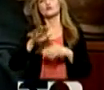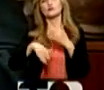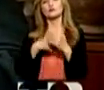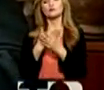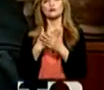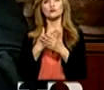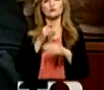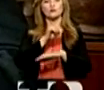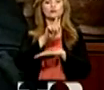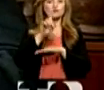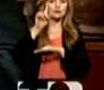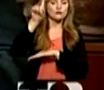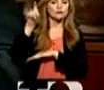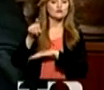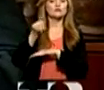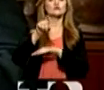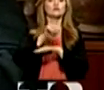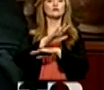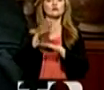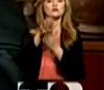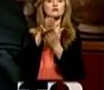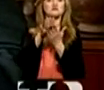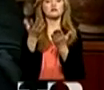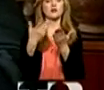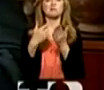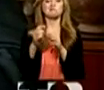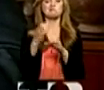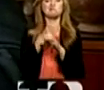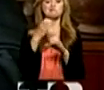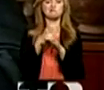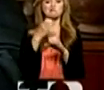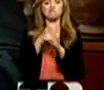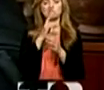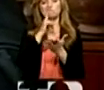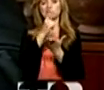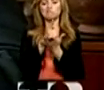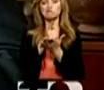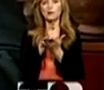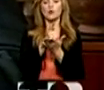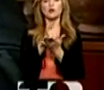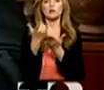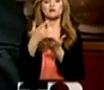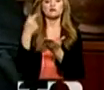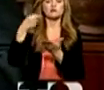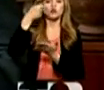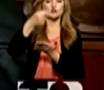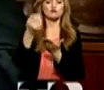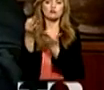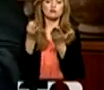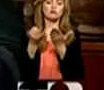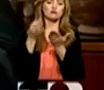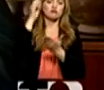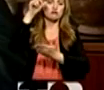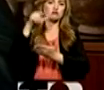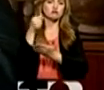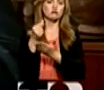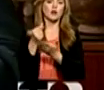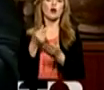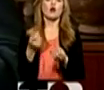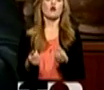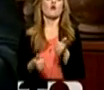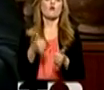por proyecciones realistas en cuanto a los ingresos que van a poder llegar al presupuesto del Estado, que son